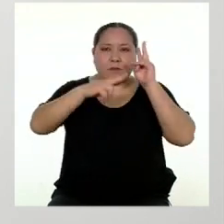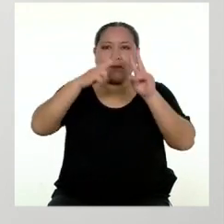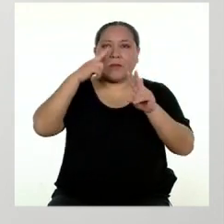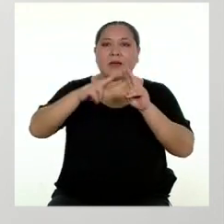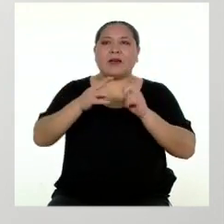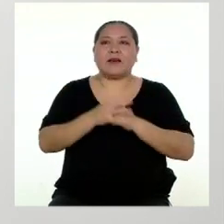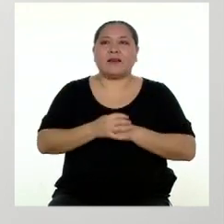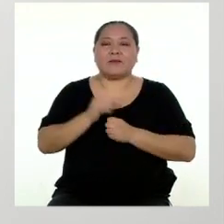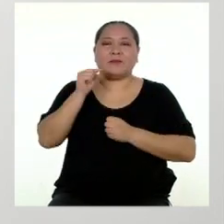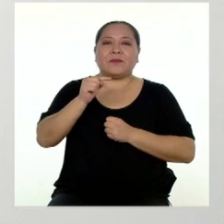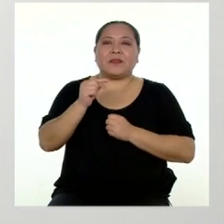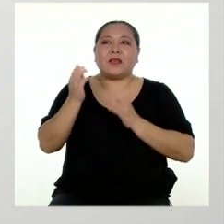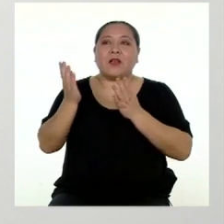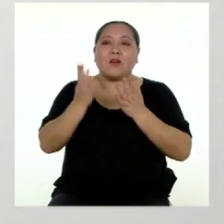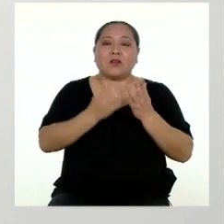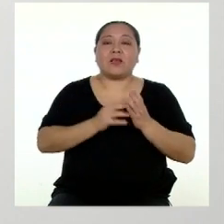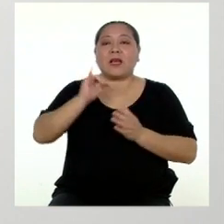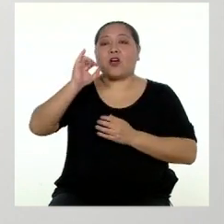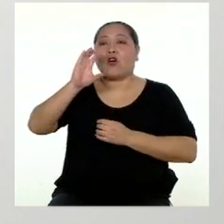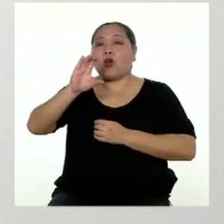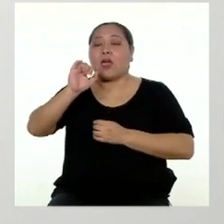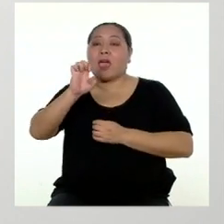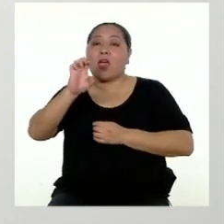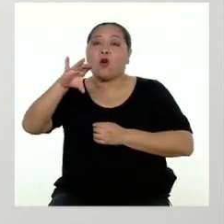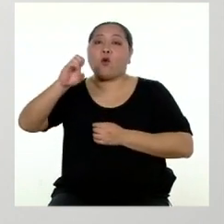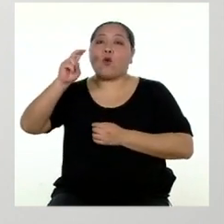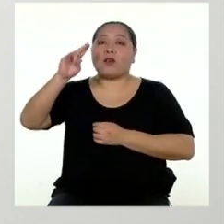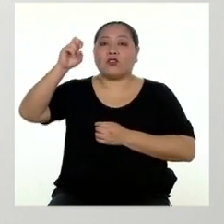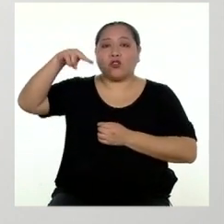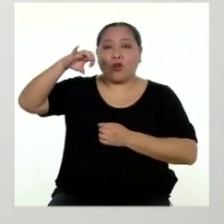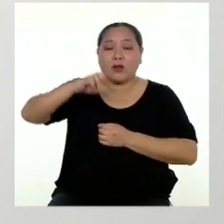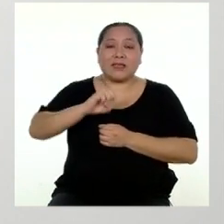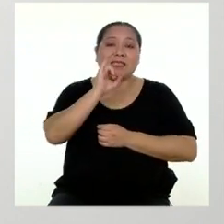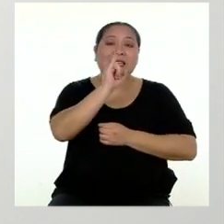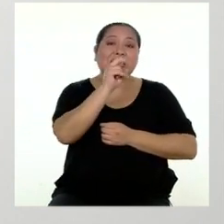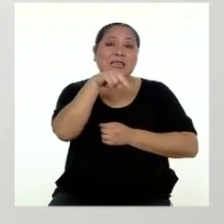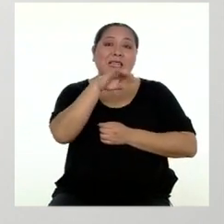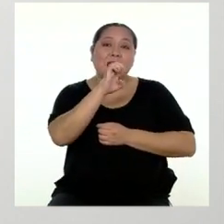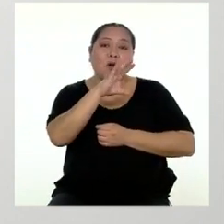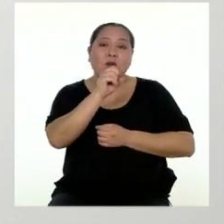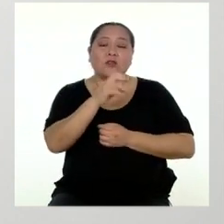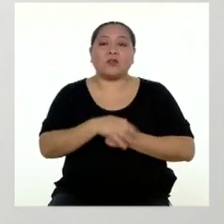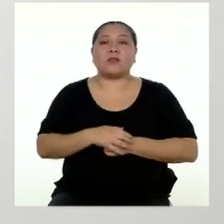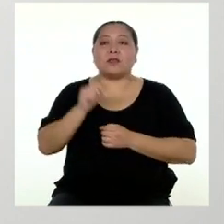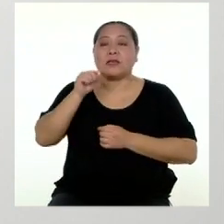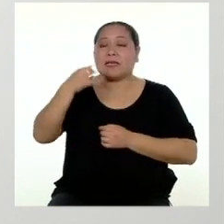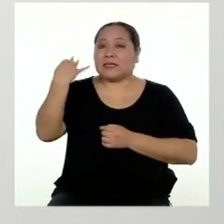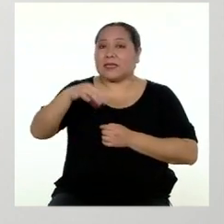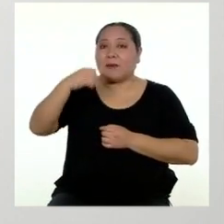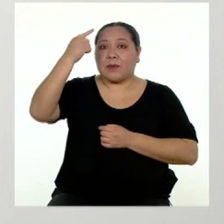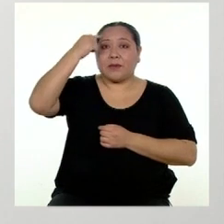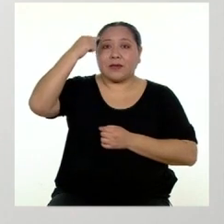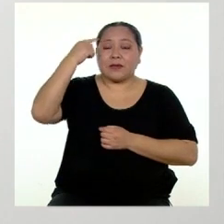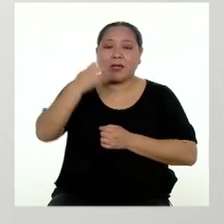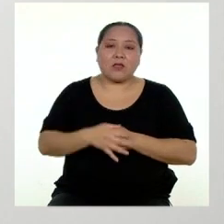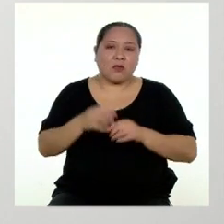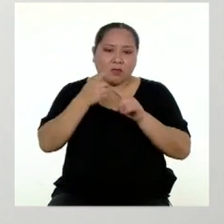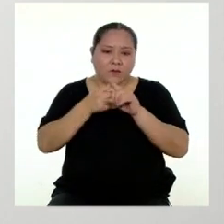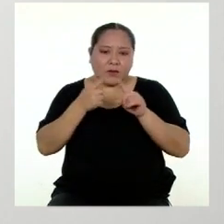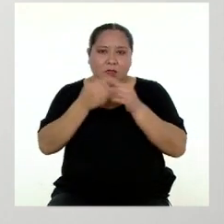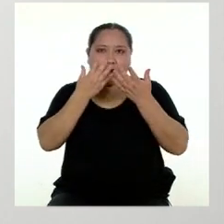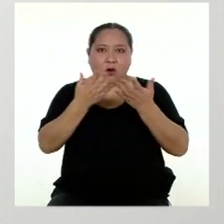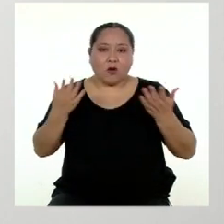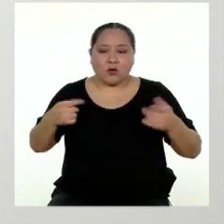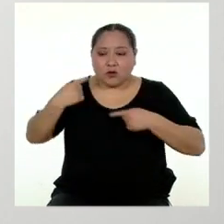propiedades de ecuaciones e inecuaciones de primer grado en situaciones cotidianas. Y siempre pensando en situaciones